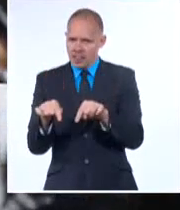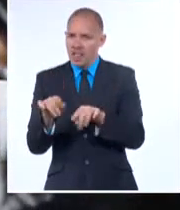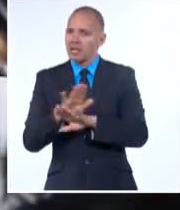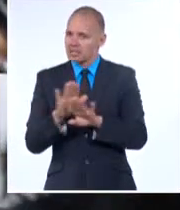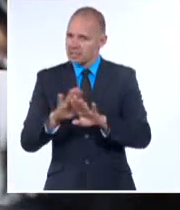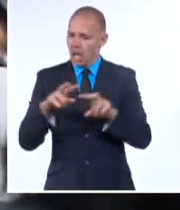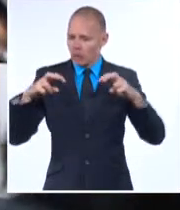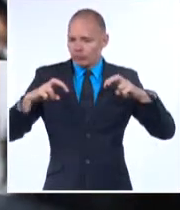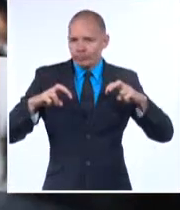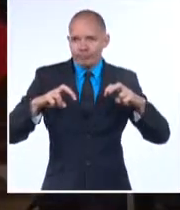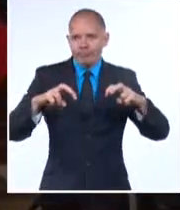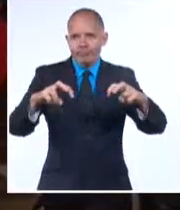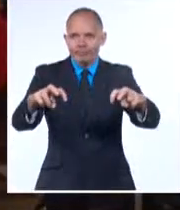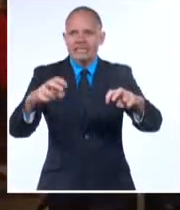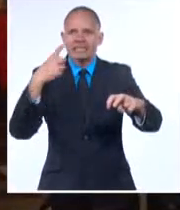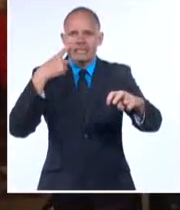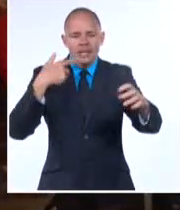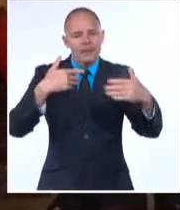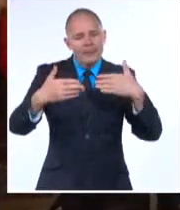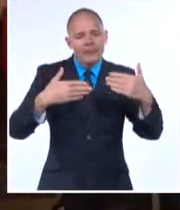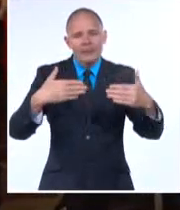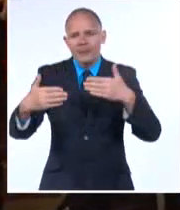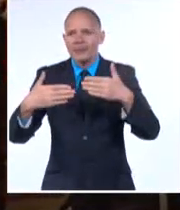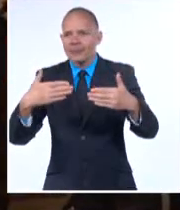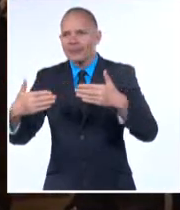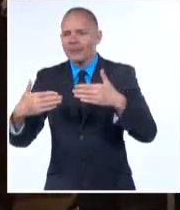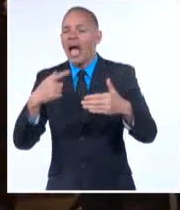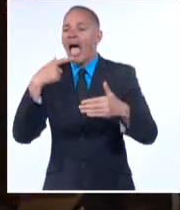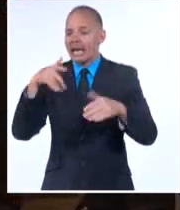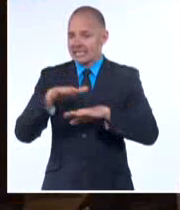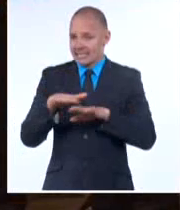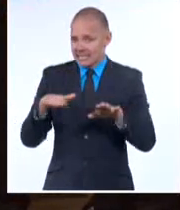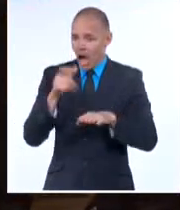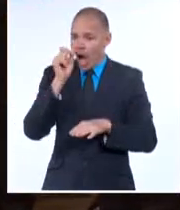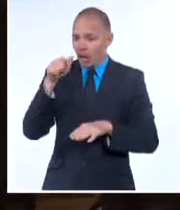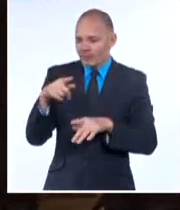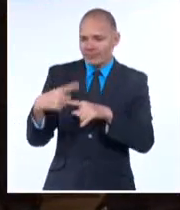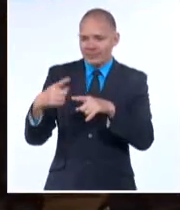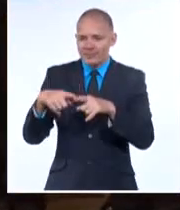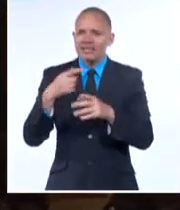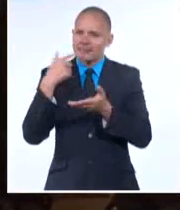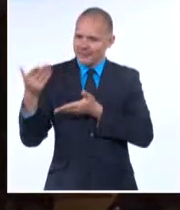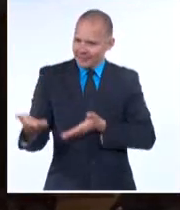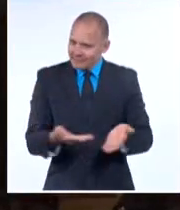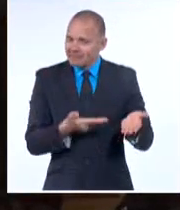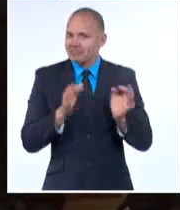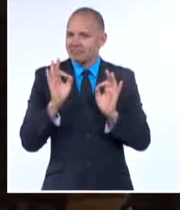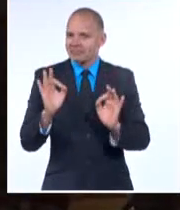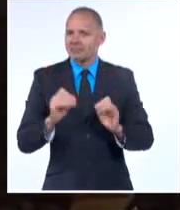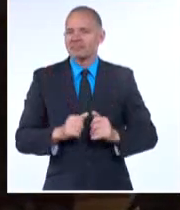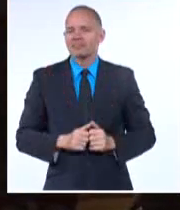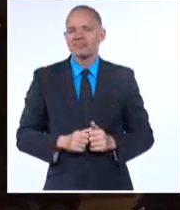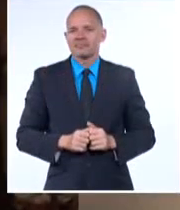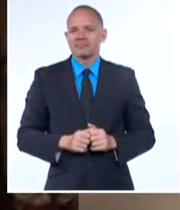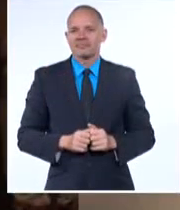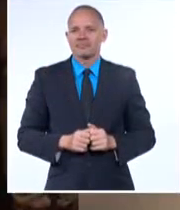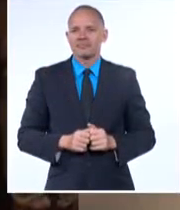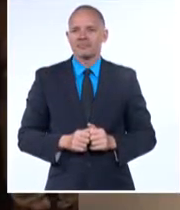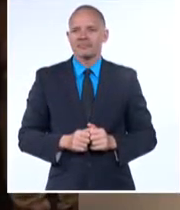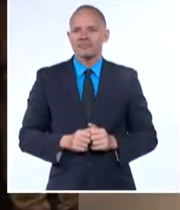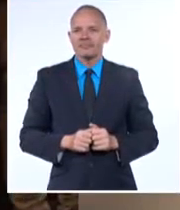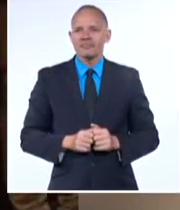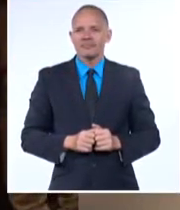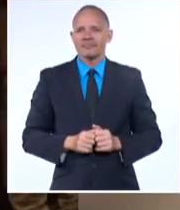recibida en el Parlamento ruso por el presidente del Comité de Salud de ese órgano legislativo, doctor Dmitry Kubesov. Ambas